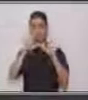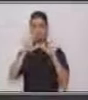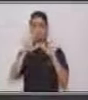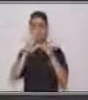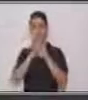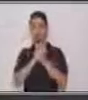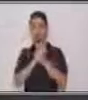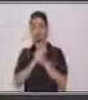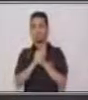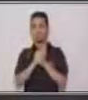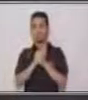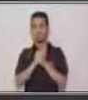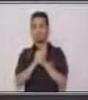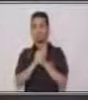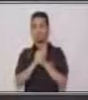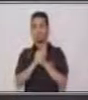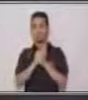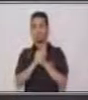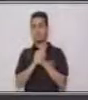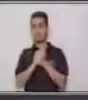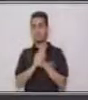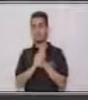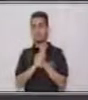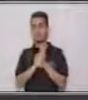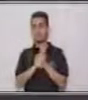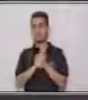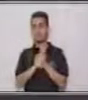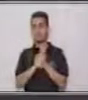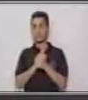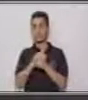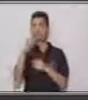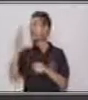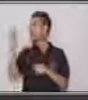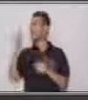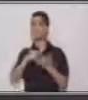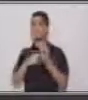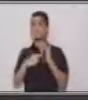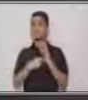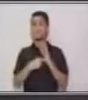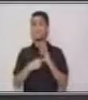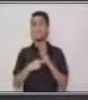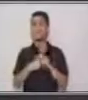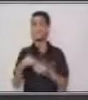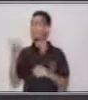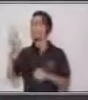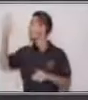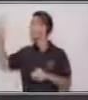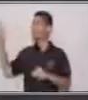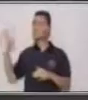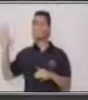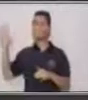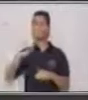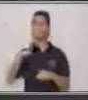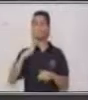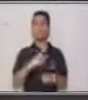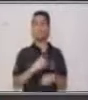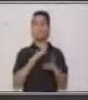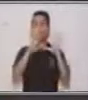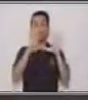cuánto? 10 de 100. Entonces esto significa que acá representé